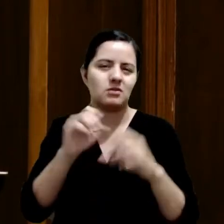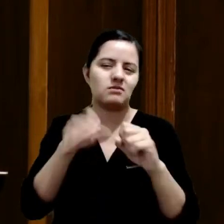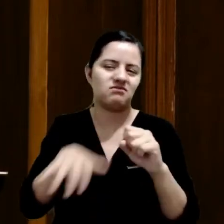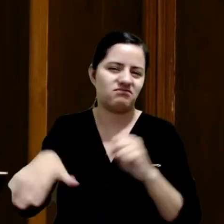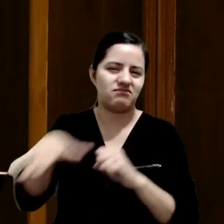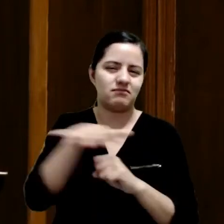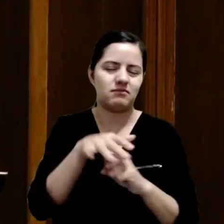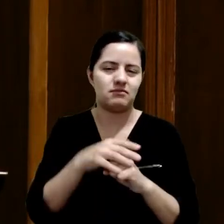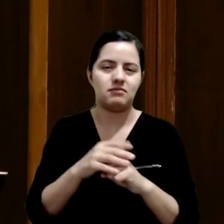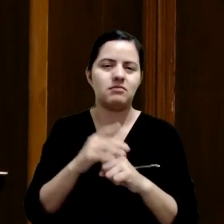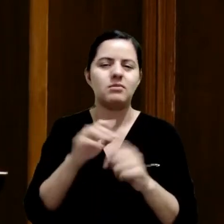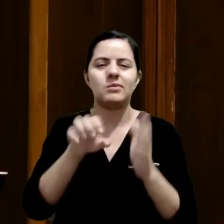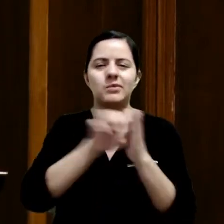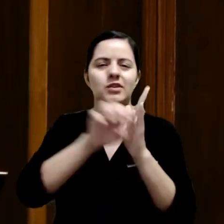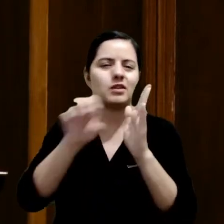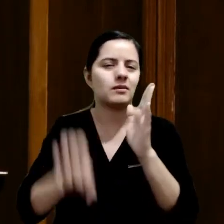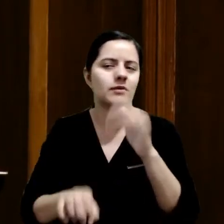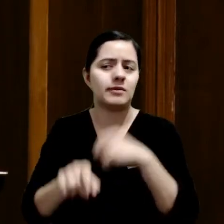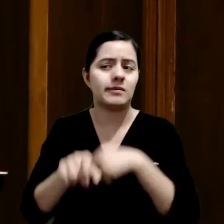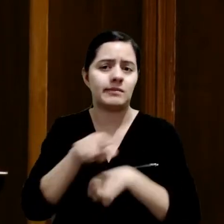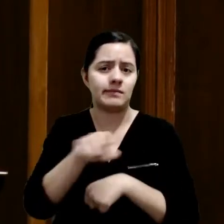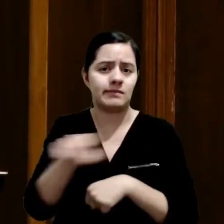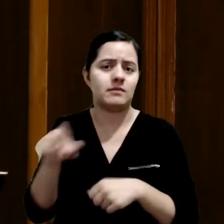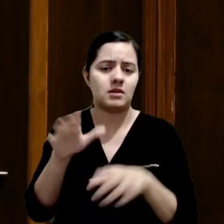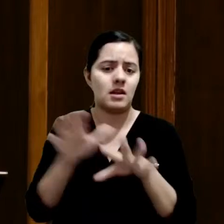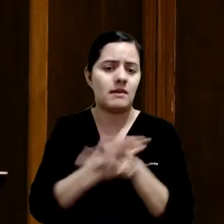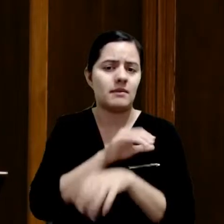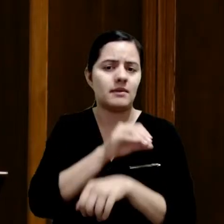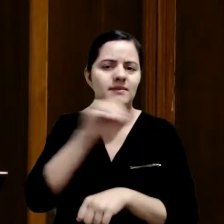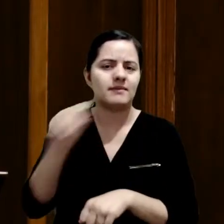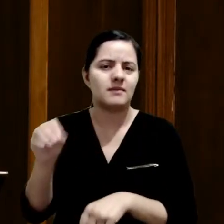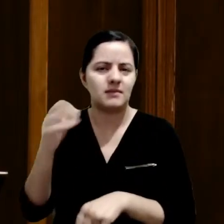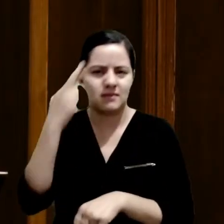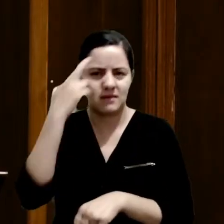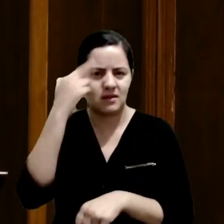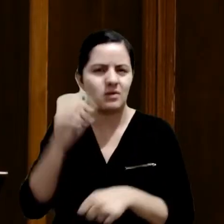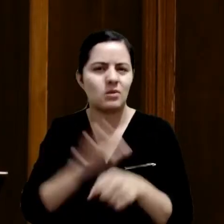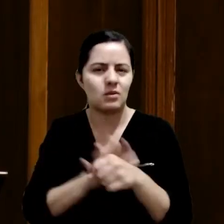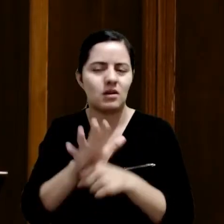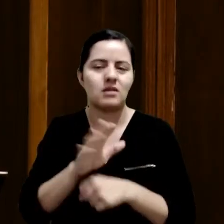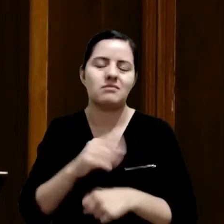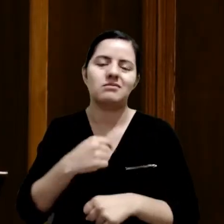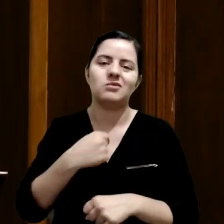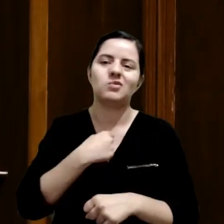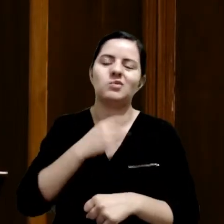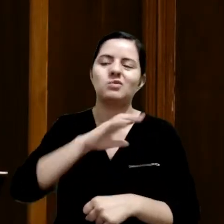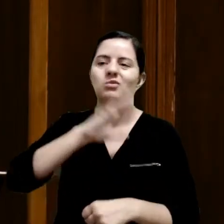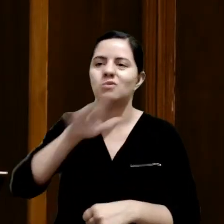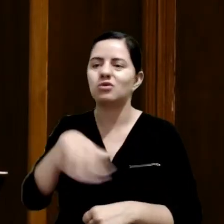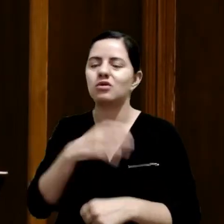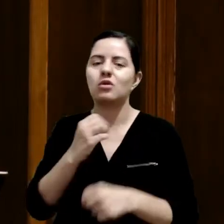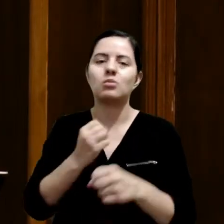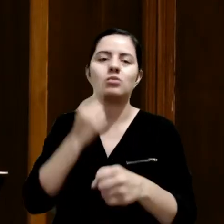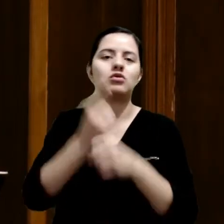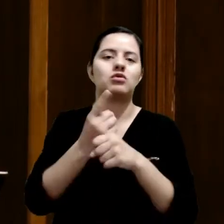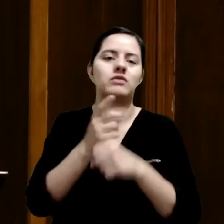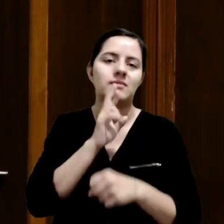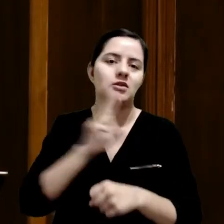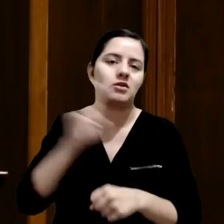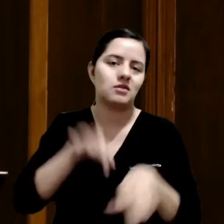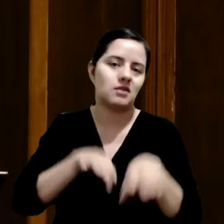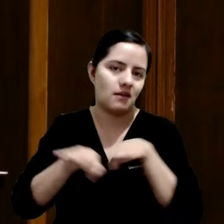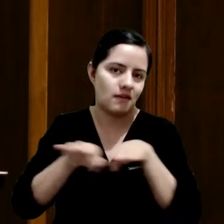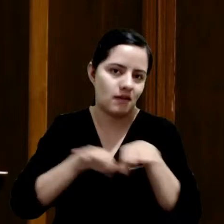las causas más comunes de la migración están la búsqueda de mejores oportunidades de empleo,